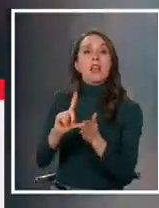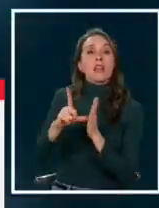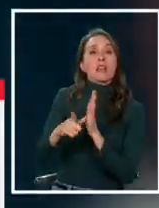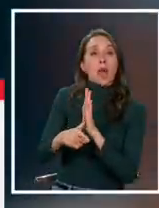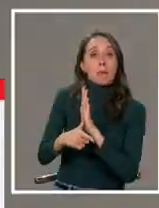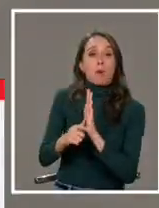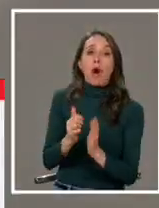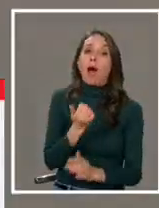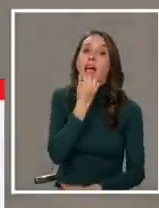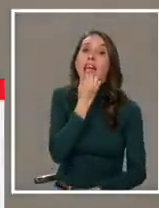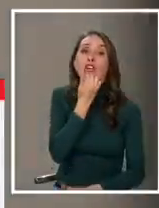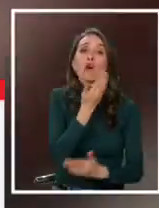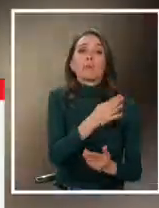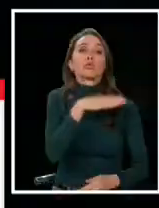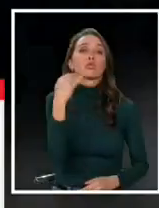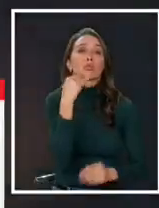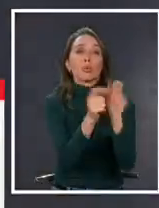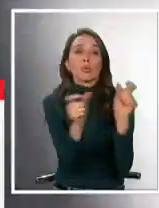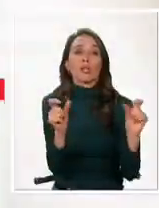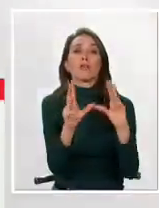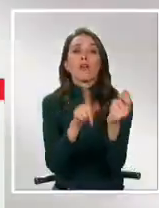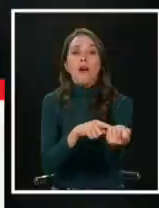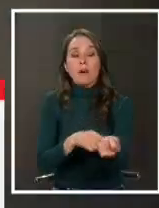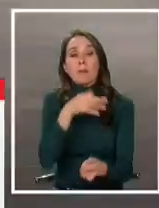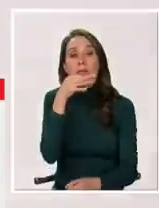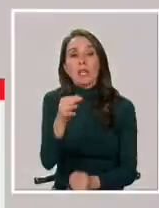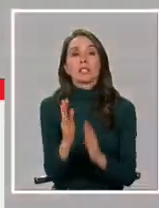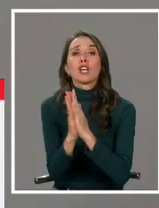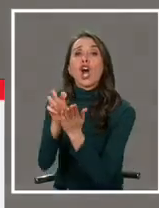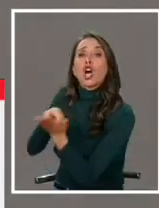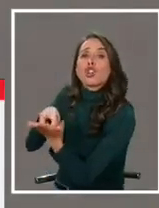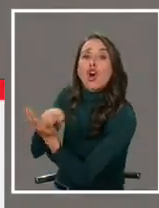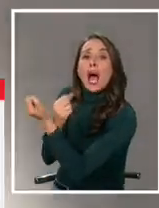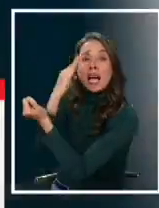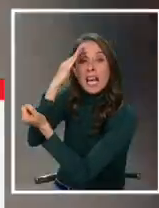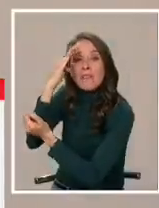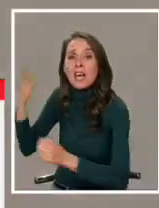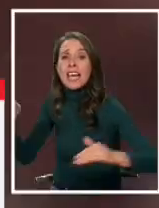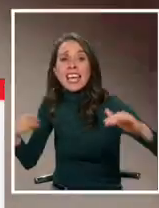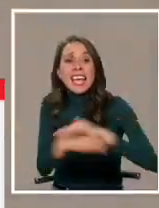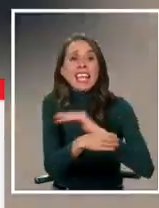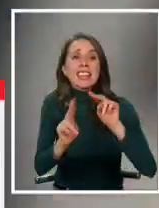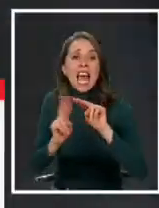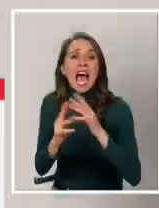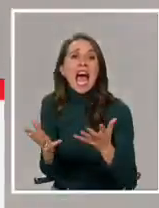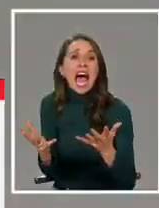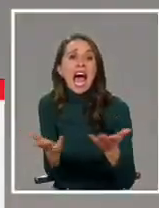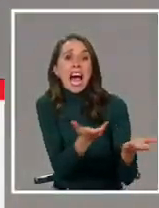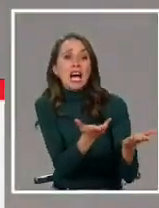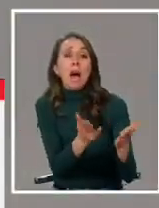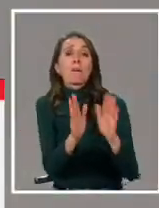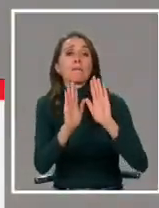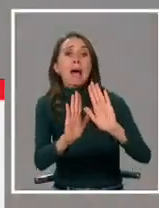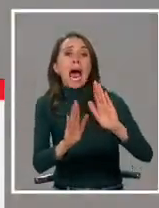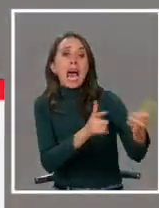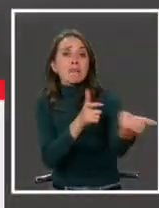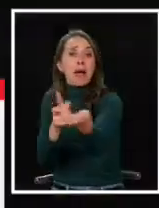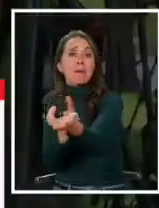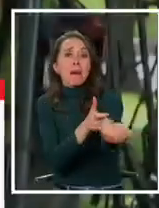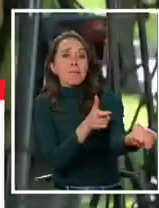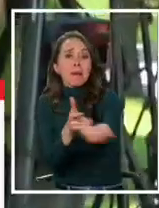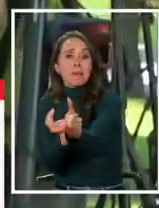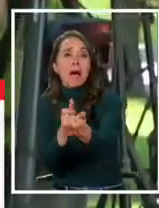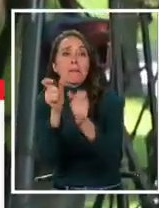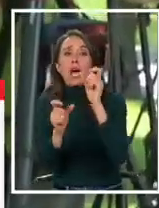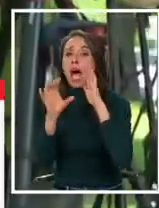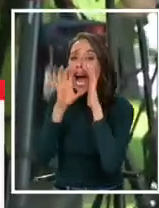como un error fatal por las familias afectadas las que rogaban a los uniformados hacer todo lo posible para detener el ataque